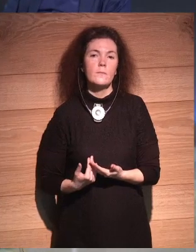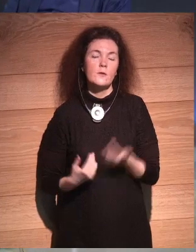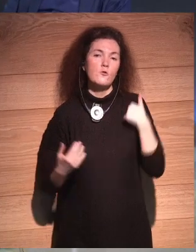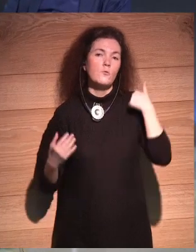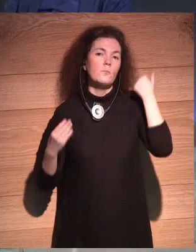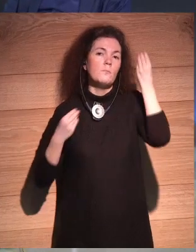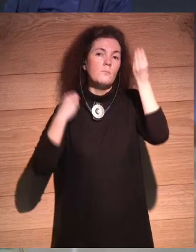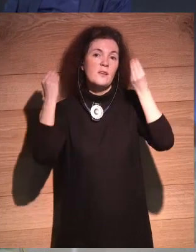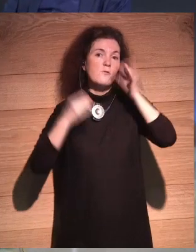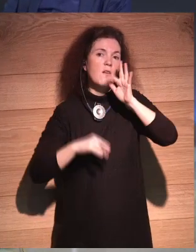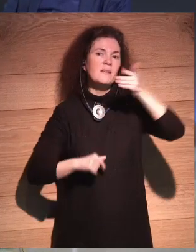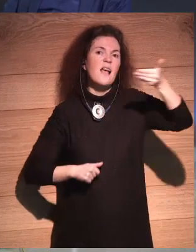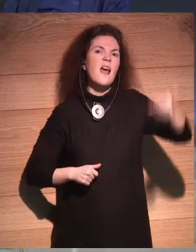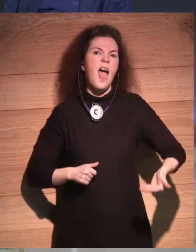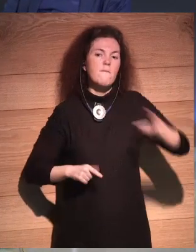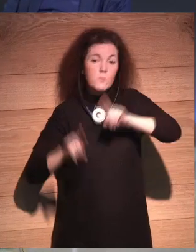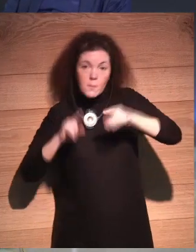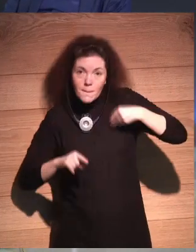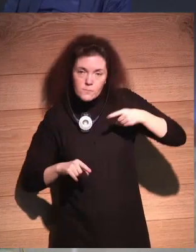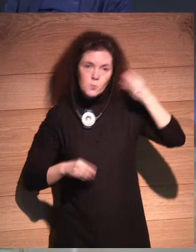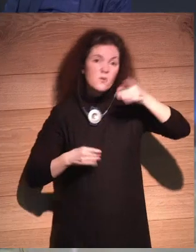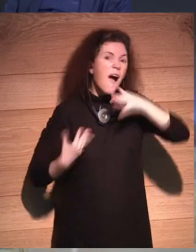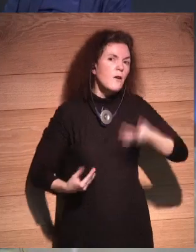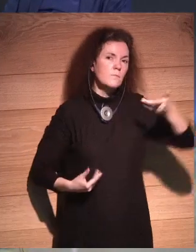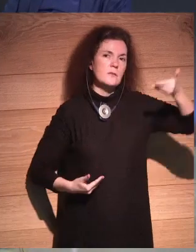yo creo que es más grave este mismo problema.